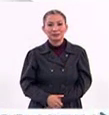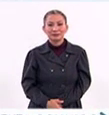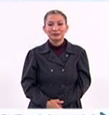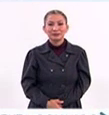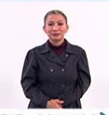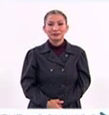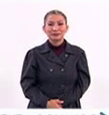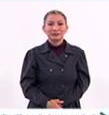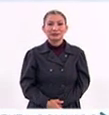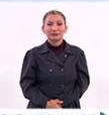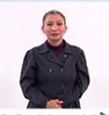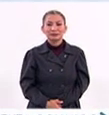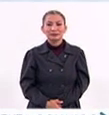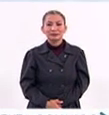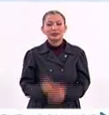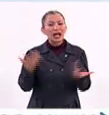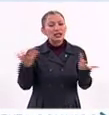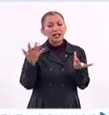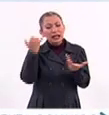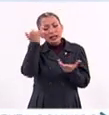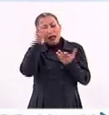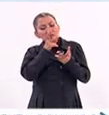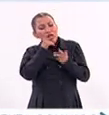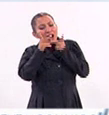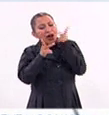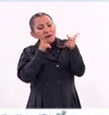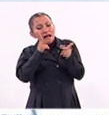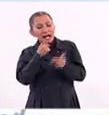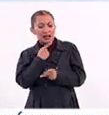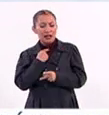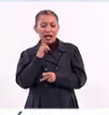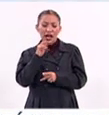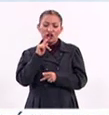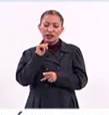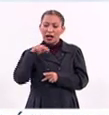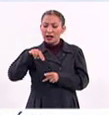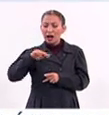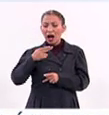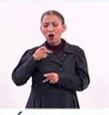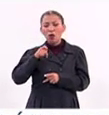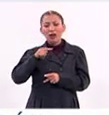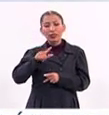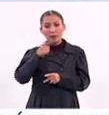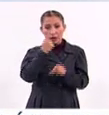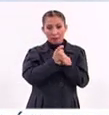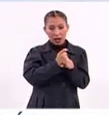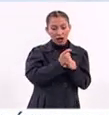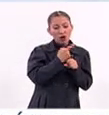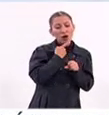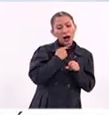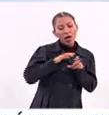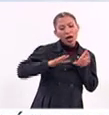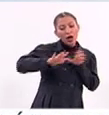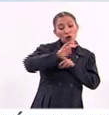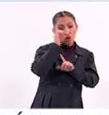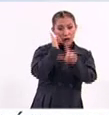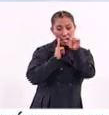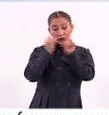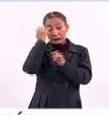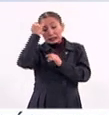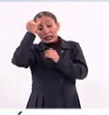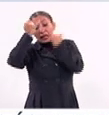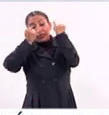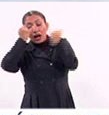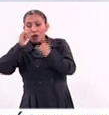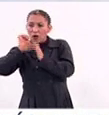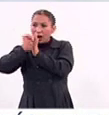Isabel. Aquí acerco los conceptos y vocablos erótica y náhuatl. Con el primero abarco cuanto los griegos concibieron